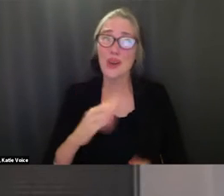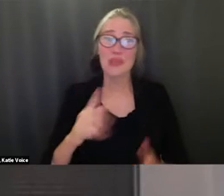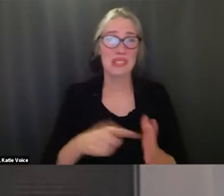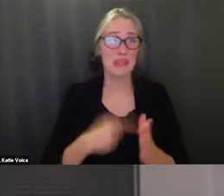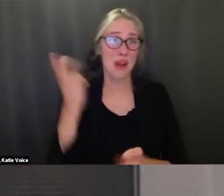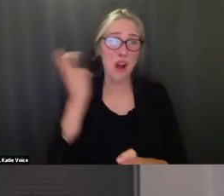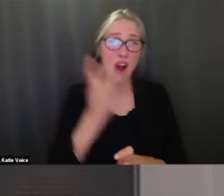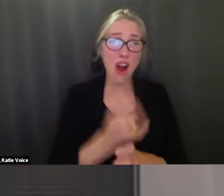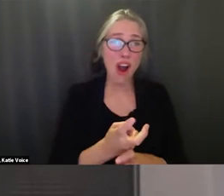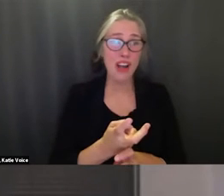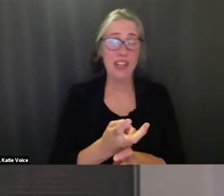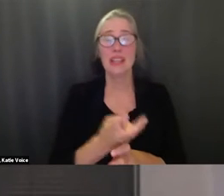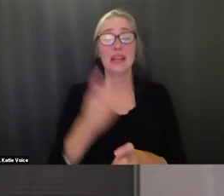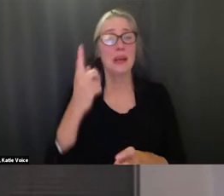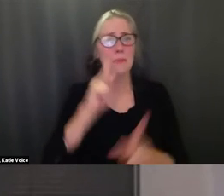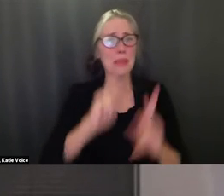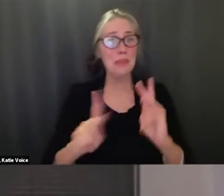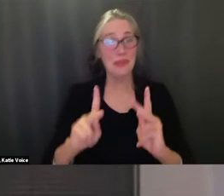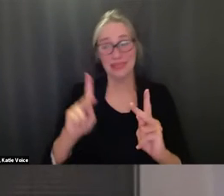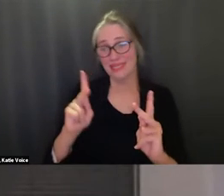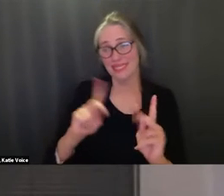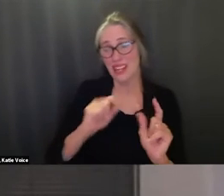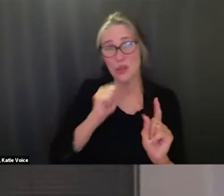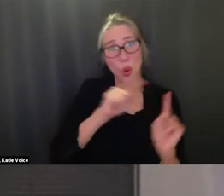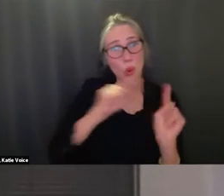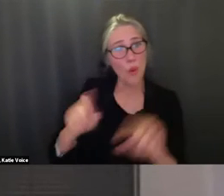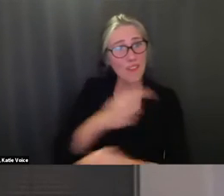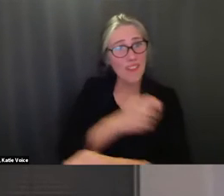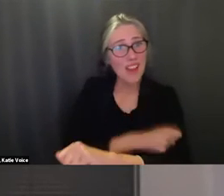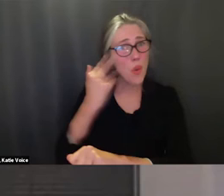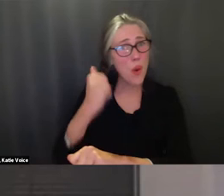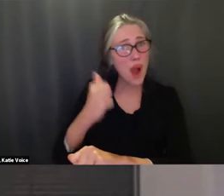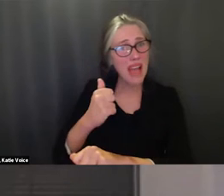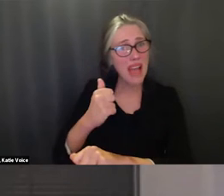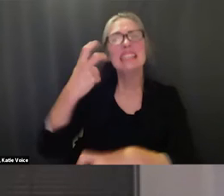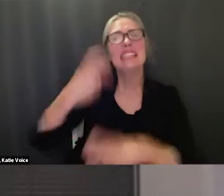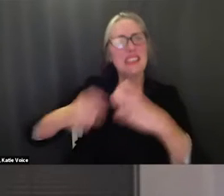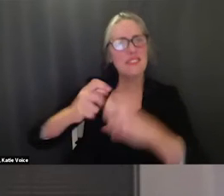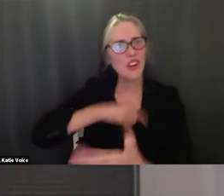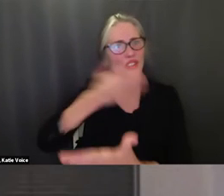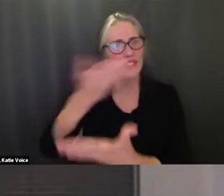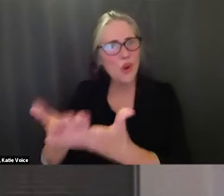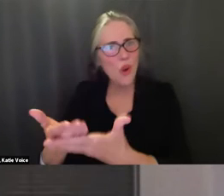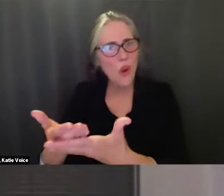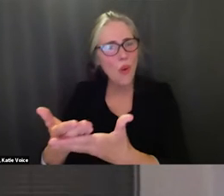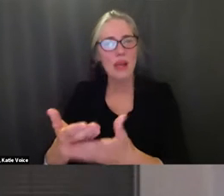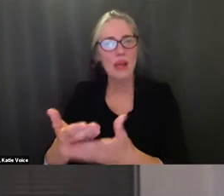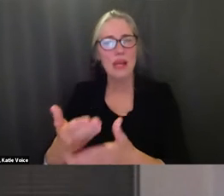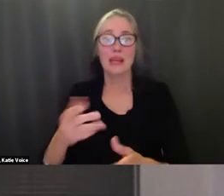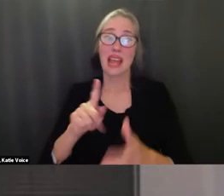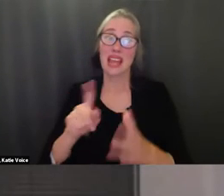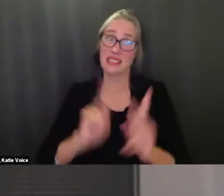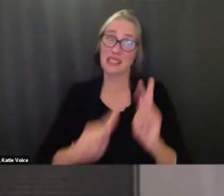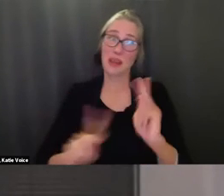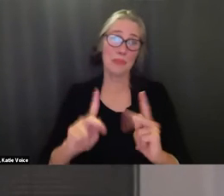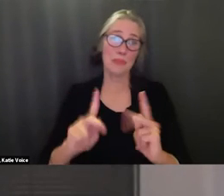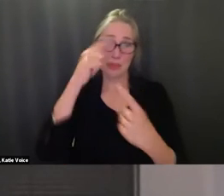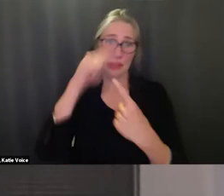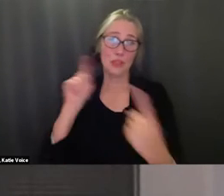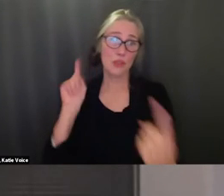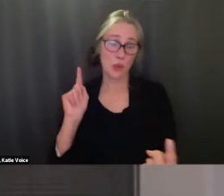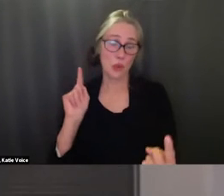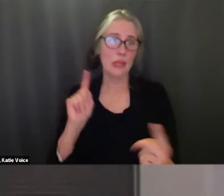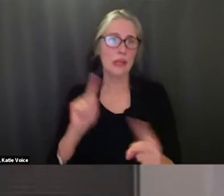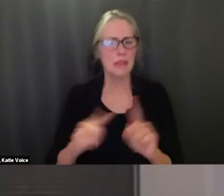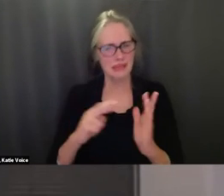enorme barrera para actualmente acceder a vacunación, lo cual es el acceso. Ciertamente hay aquellos que no están de acuerdo con